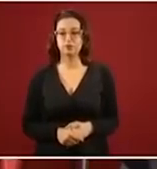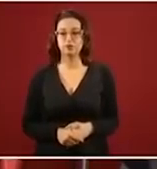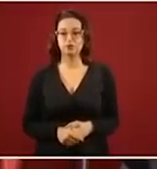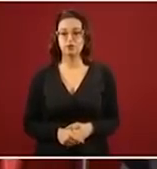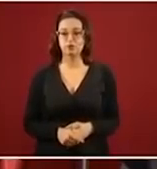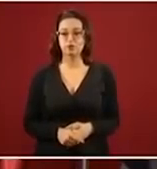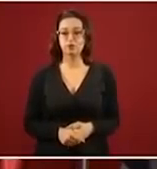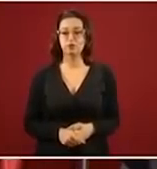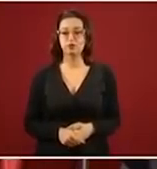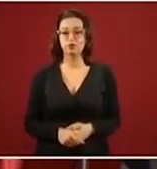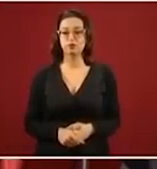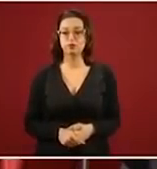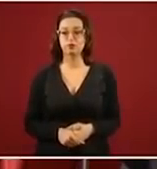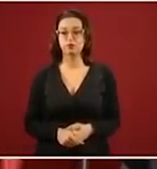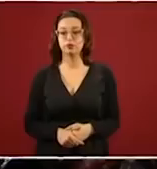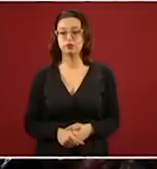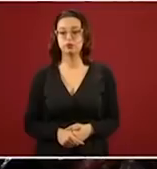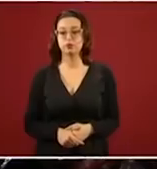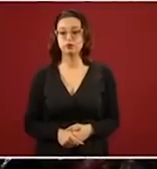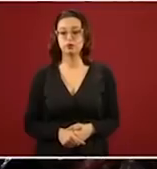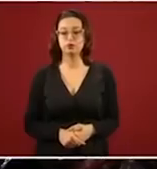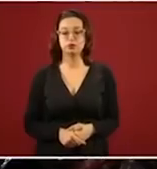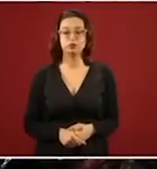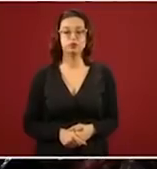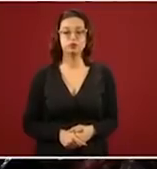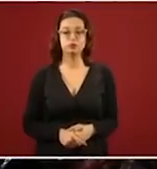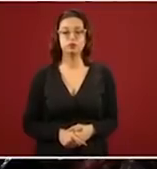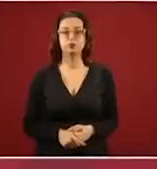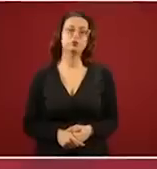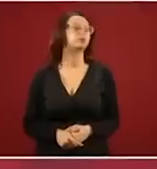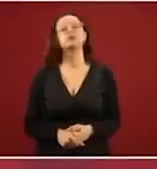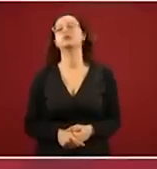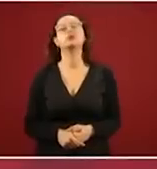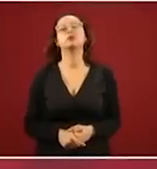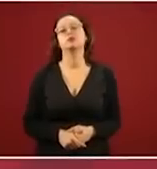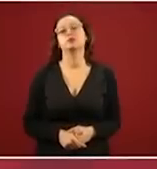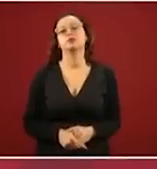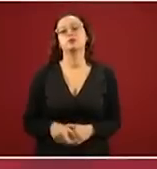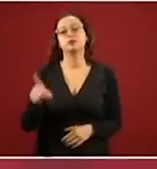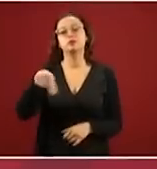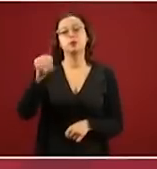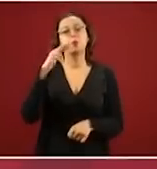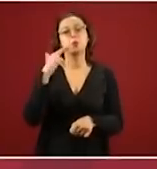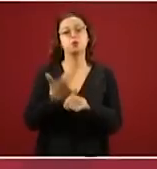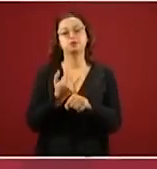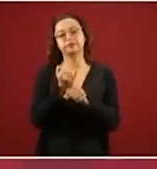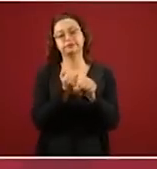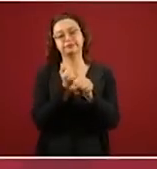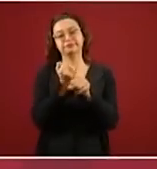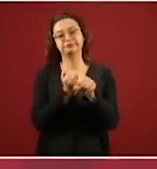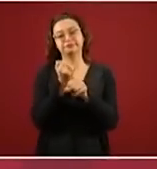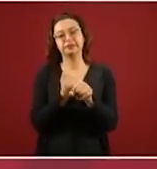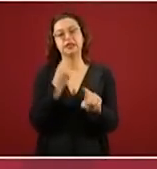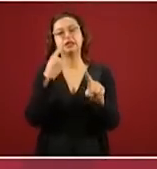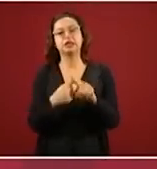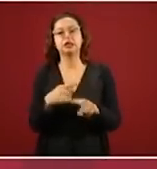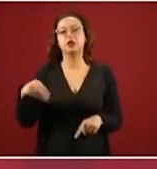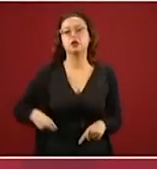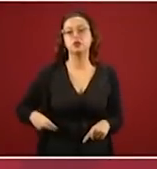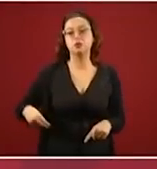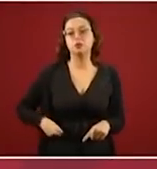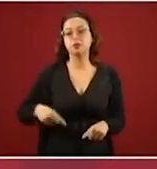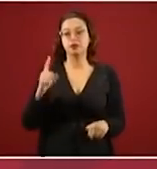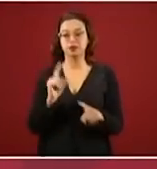dentro que la investigación sea la encargada de resolver sobre quiénes son culpables